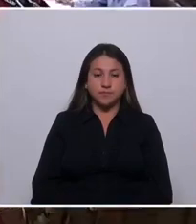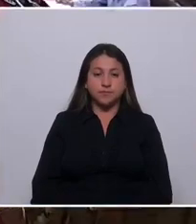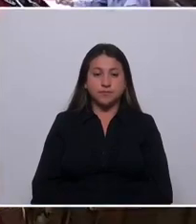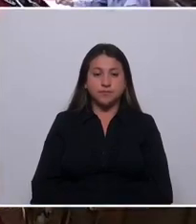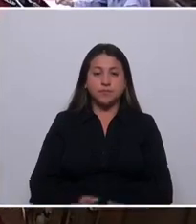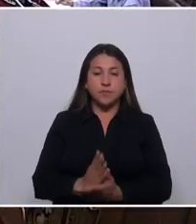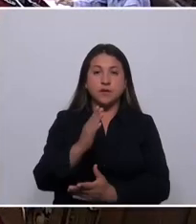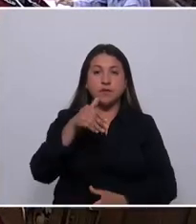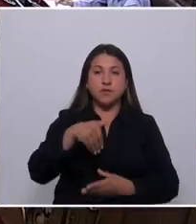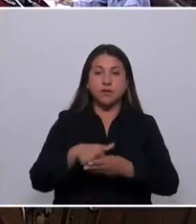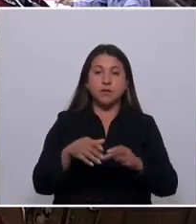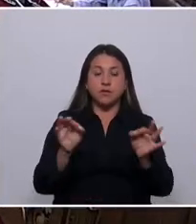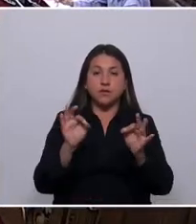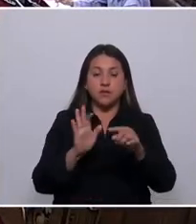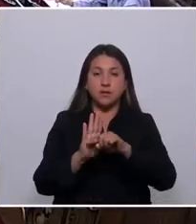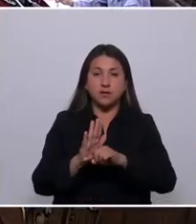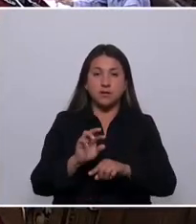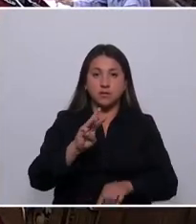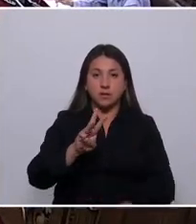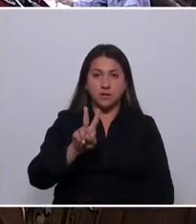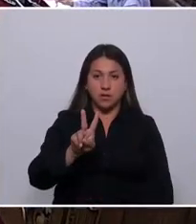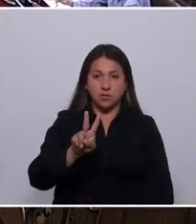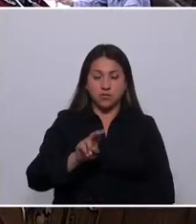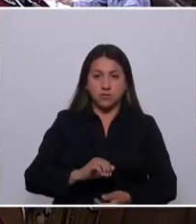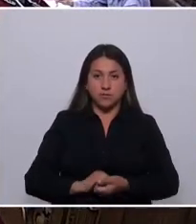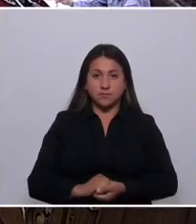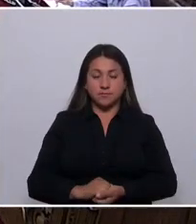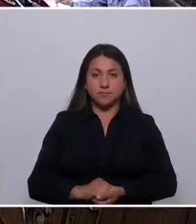En votación, la indicación número 32.